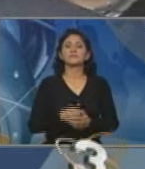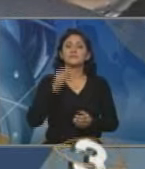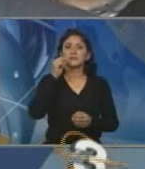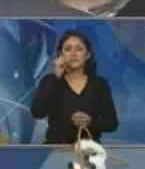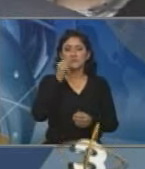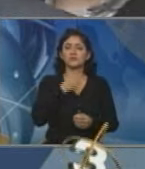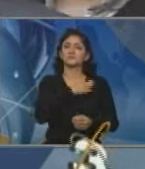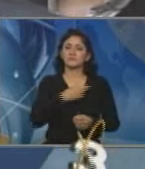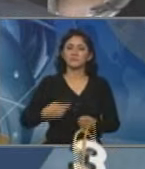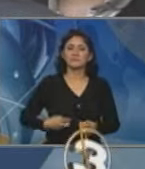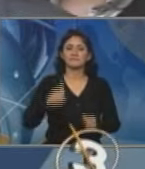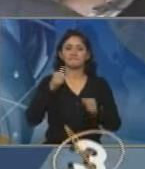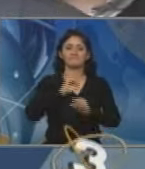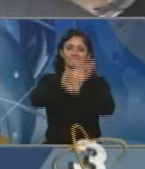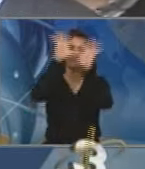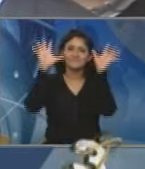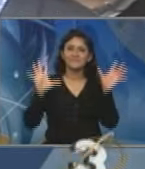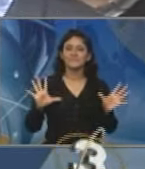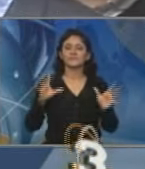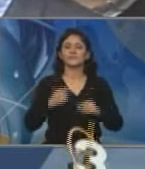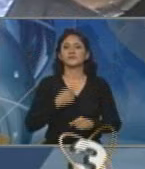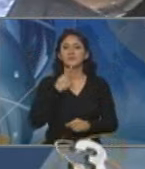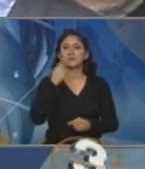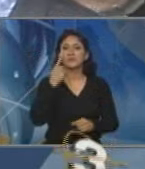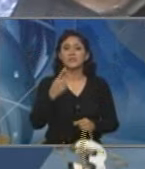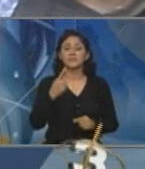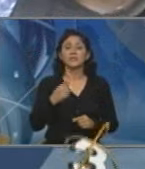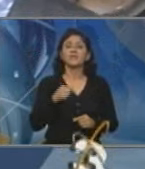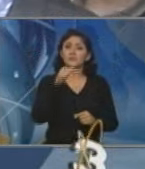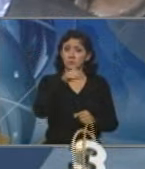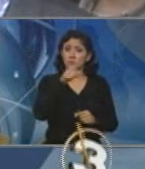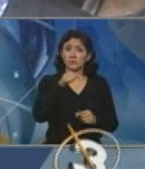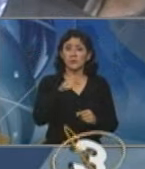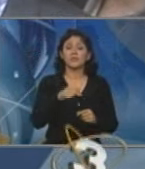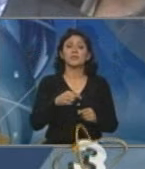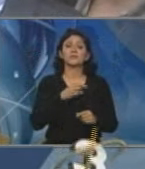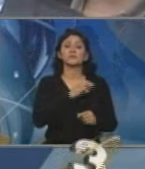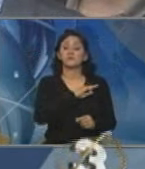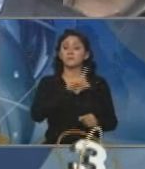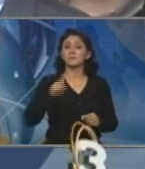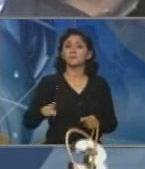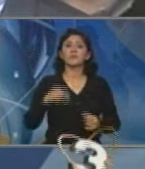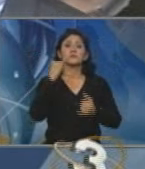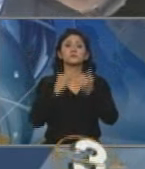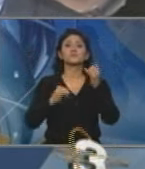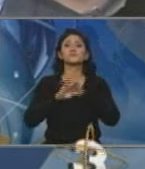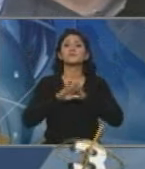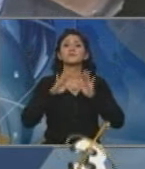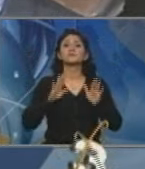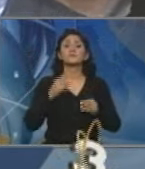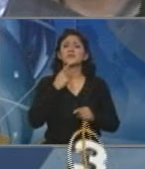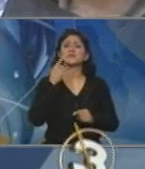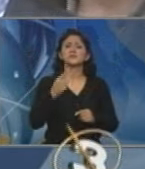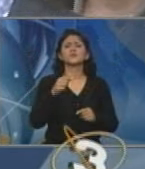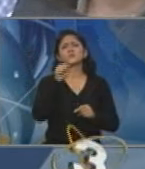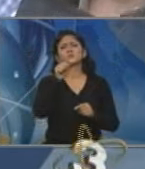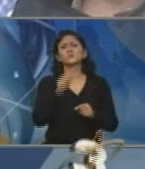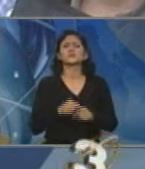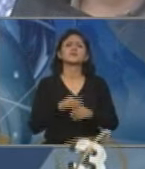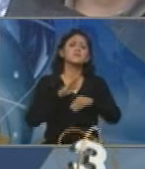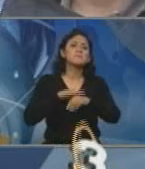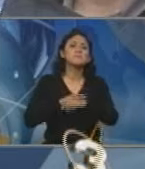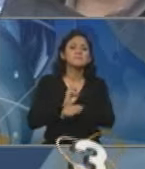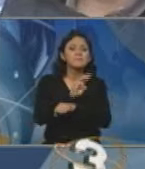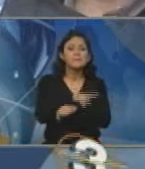buenos días. A pocos meses de estar en su mandato, tiene muy buena aceptación del pueblo de Guatemala. ¿Qué llamado le haría a cualquiera de los